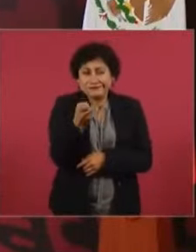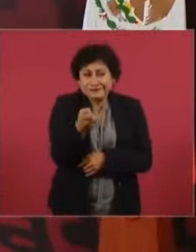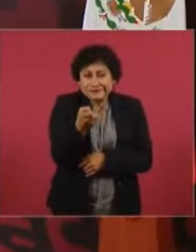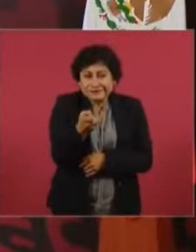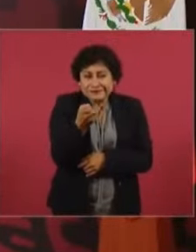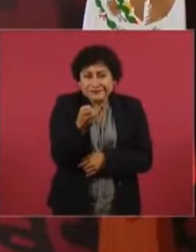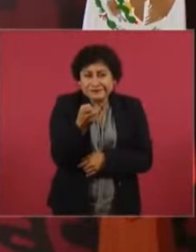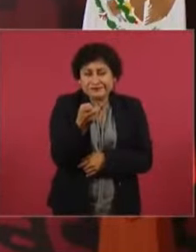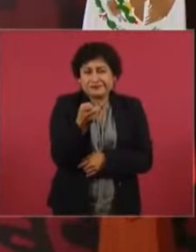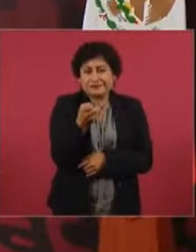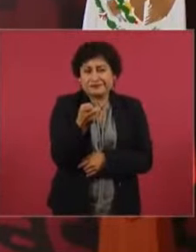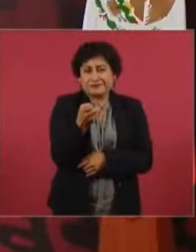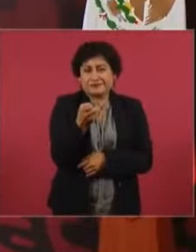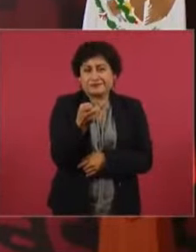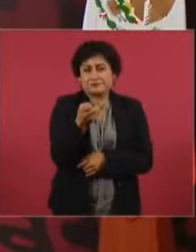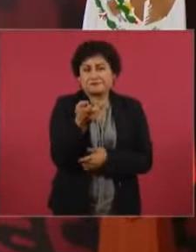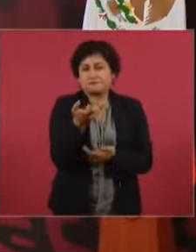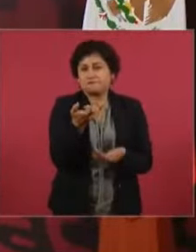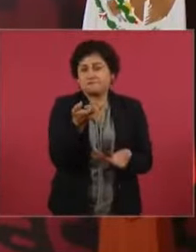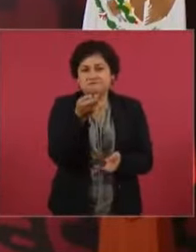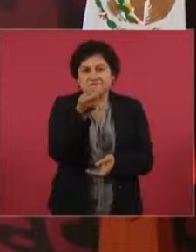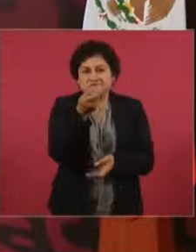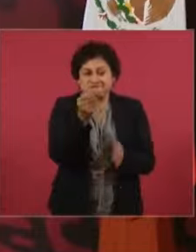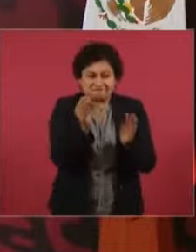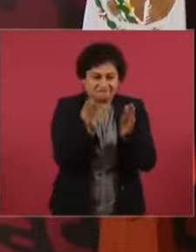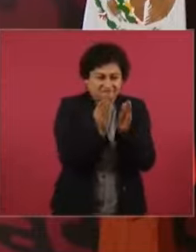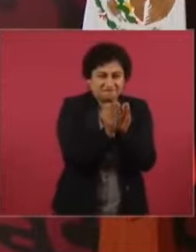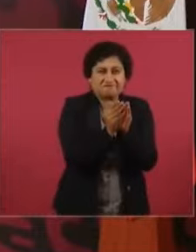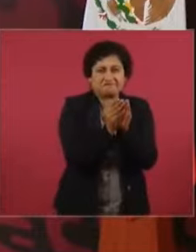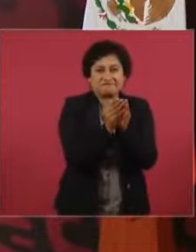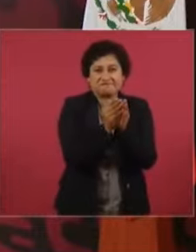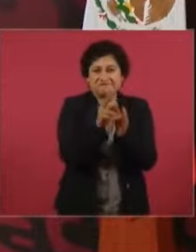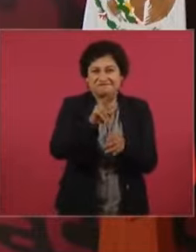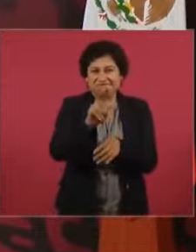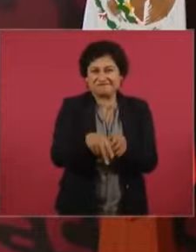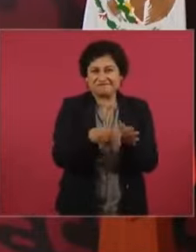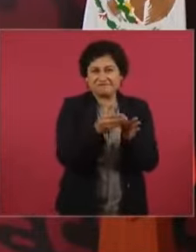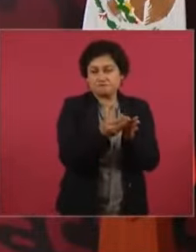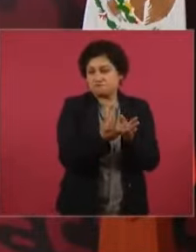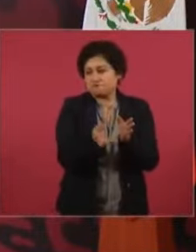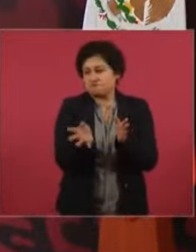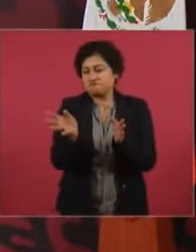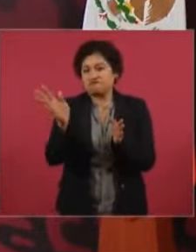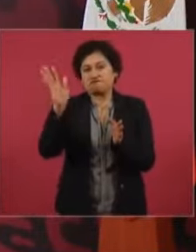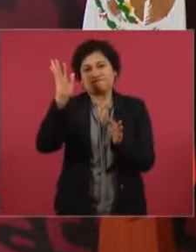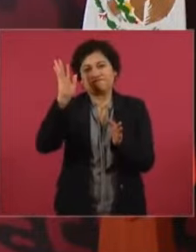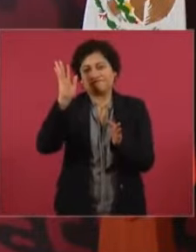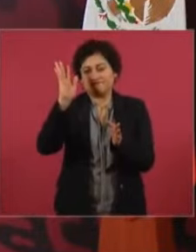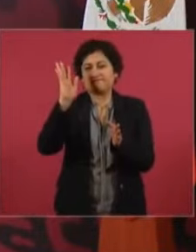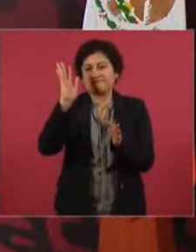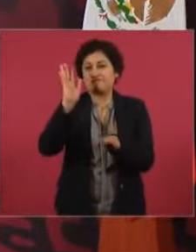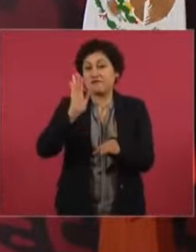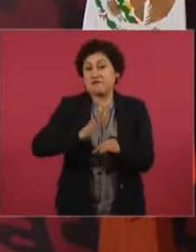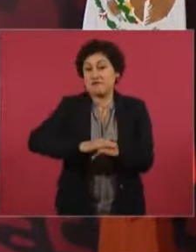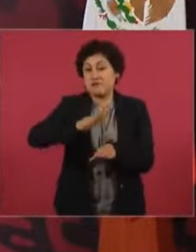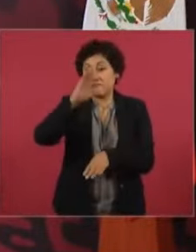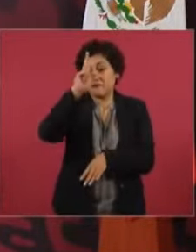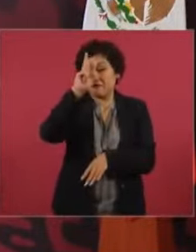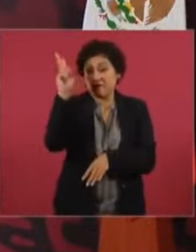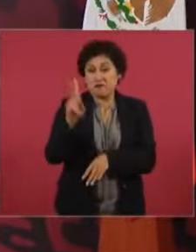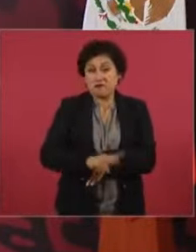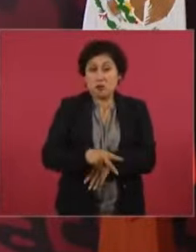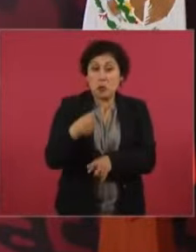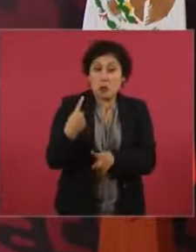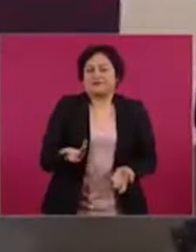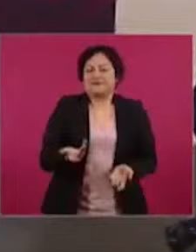personales de quiénes somos, qué nos gusta, los likes que damos, los videos que vemos, los lugares